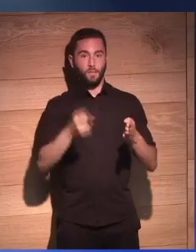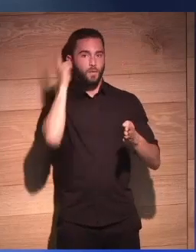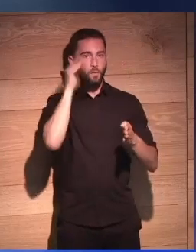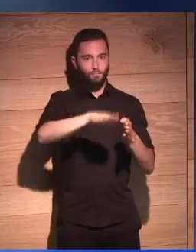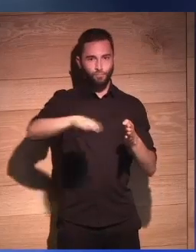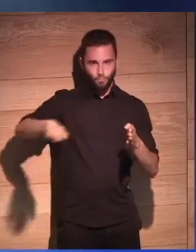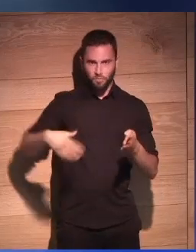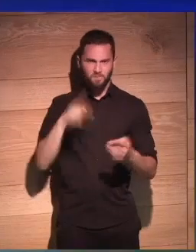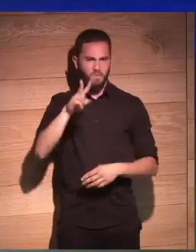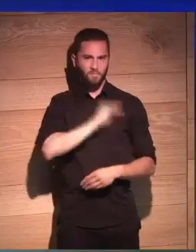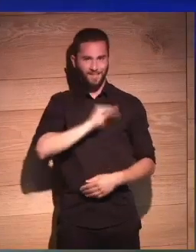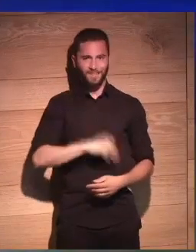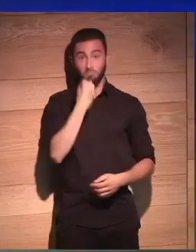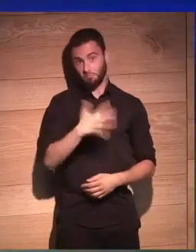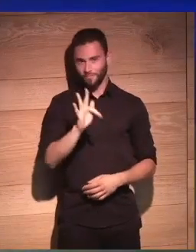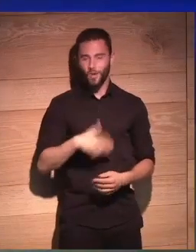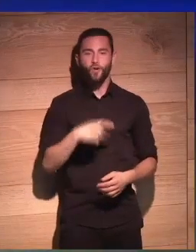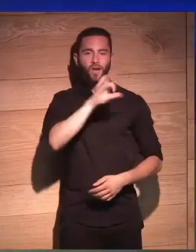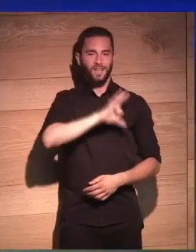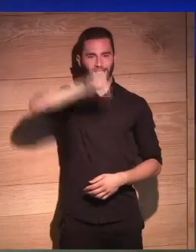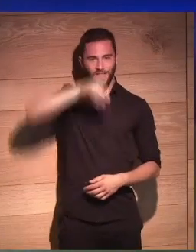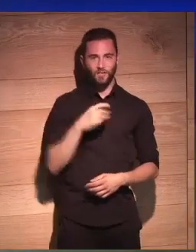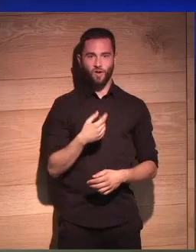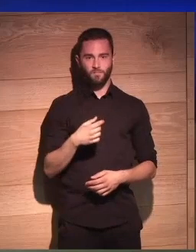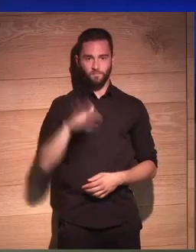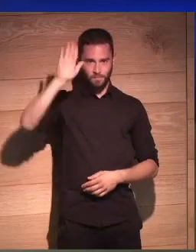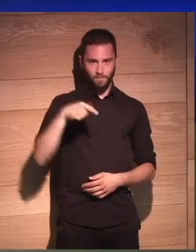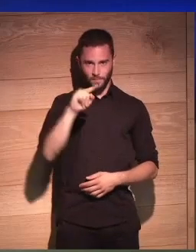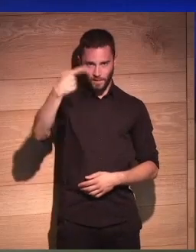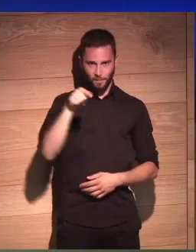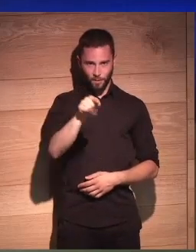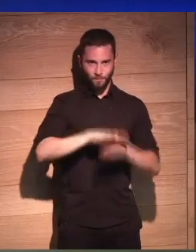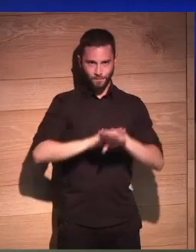bueno. No sé si ese señor que había pedido la palabra primero. Sí, perdona.